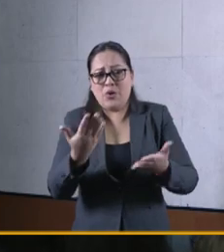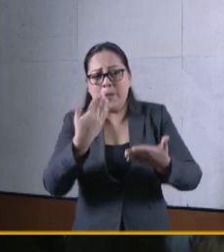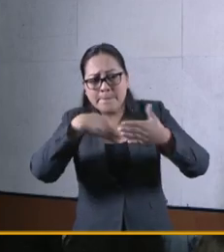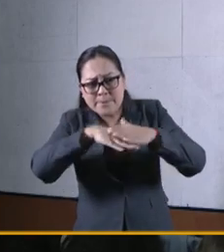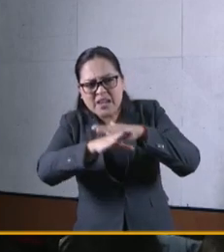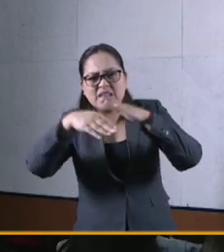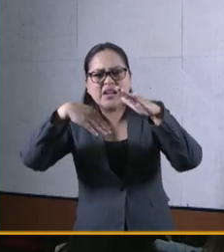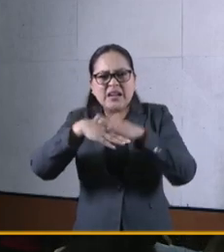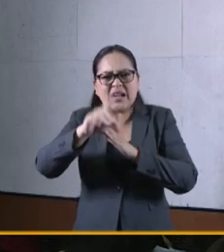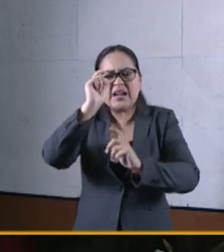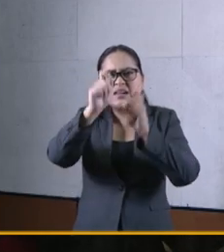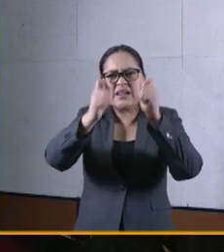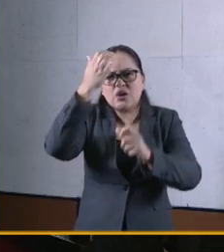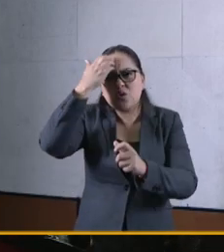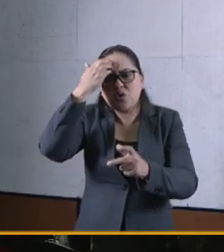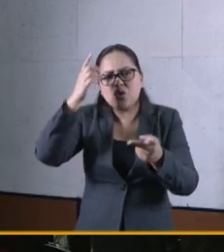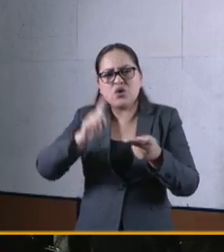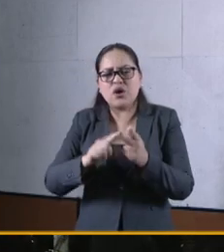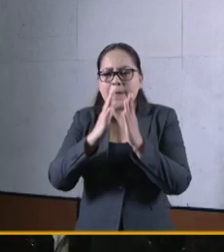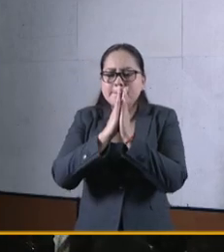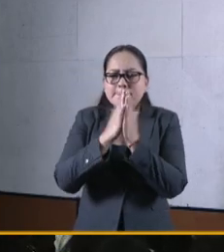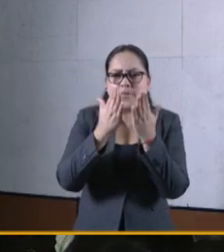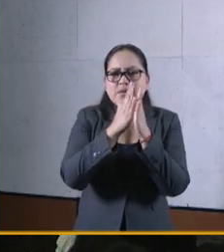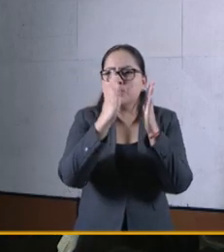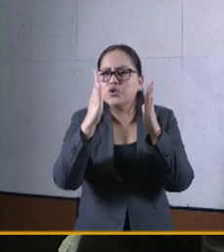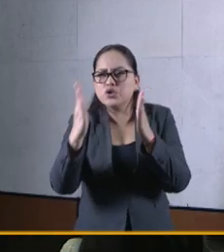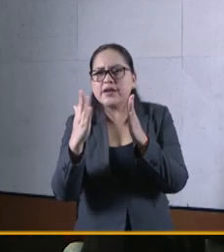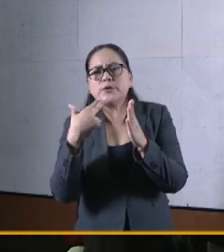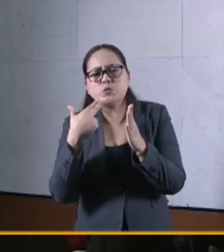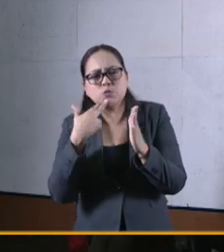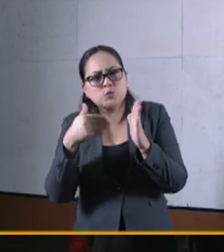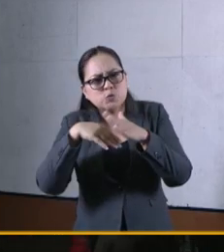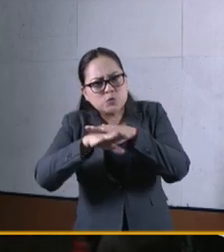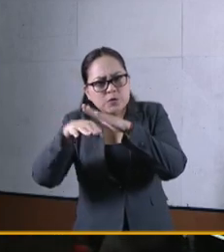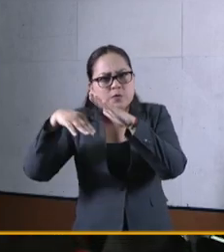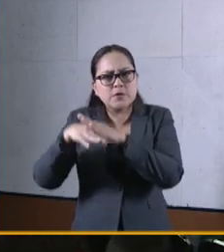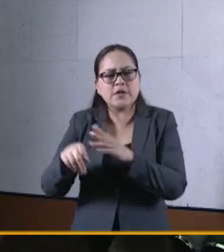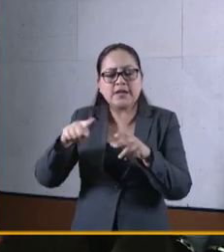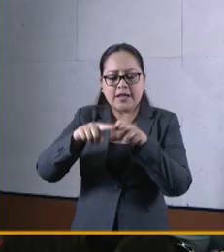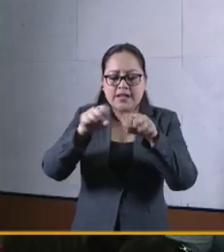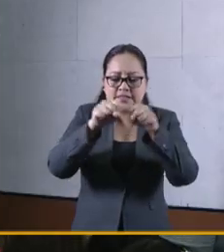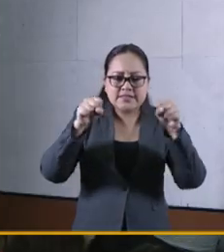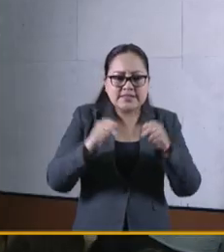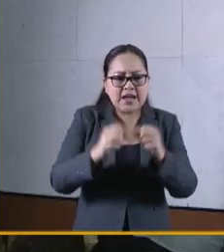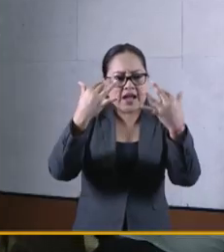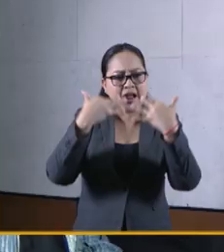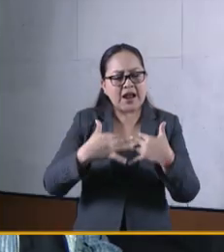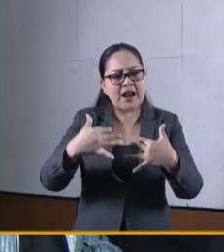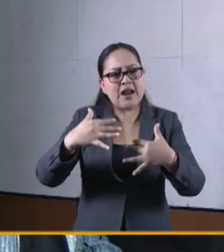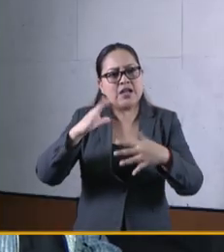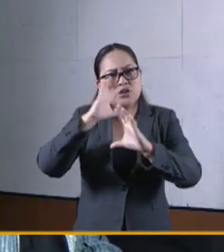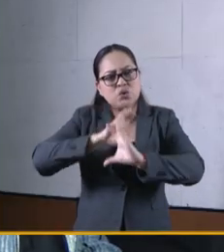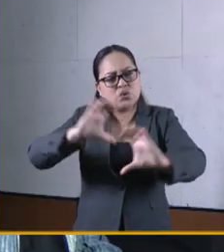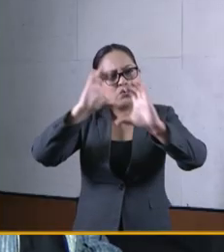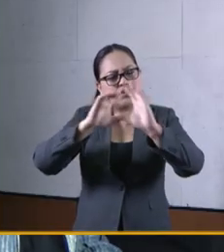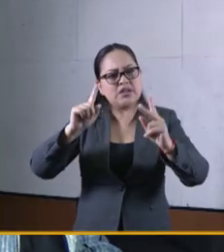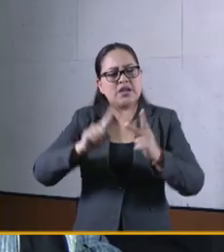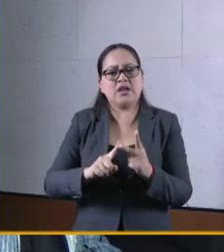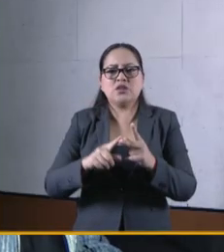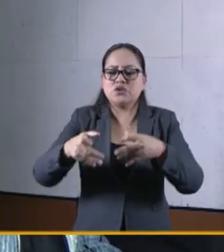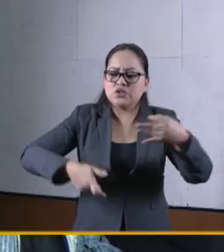espacios utilicen sus bibliotecas disfruten sus salas de conciertos teatros y museos